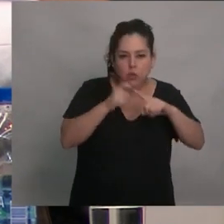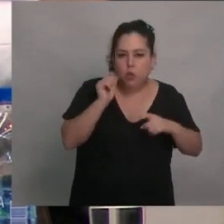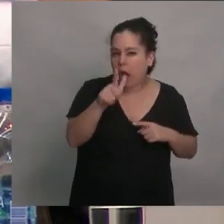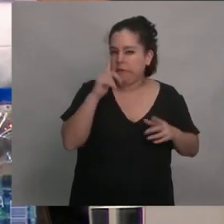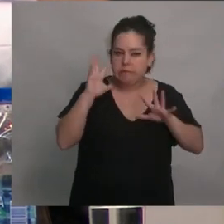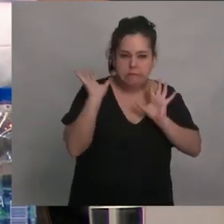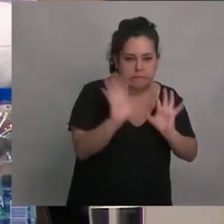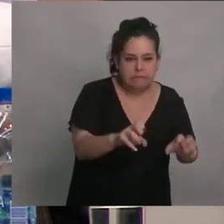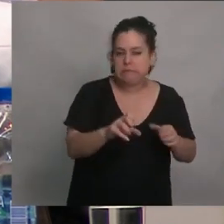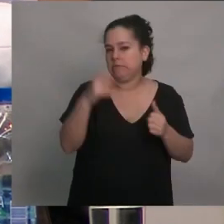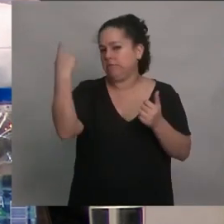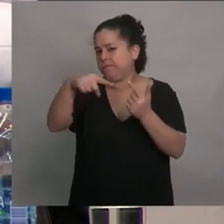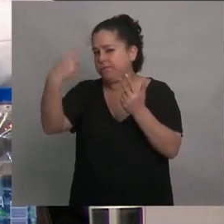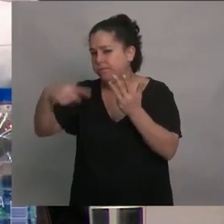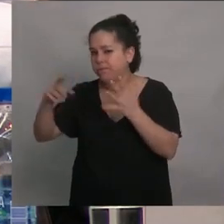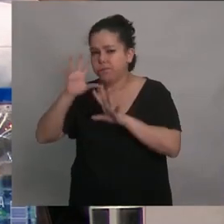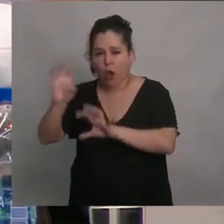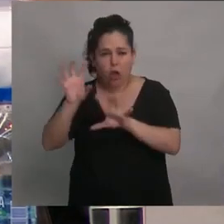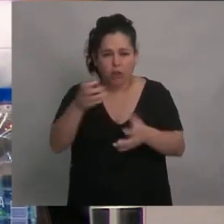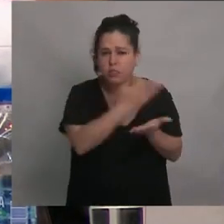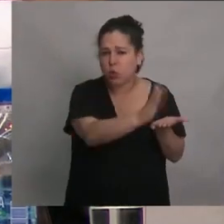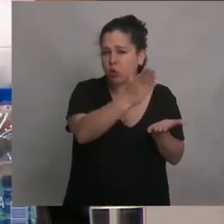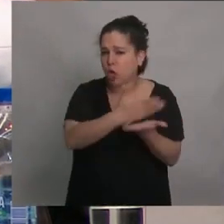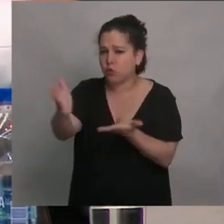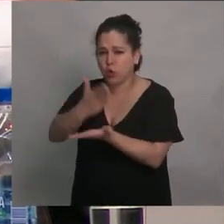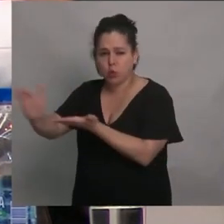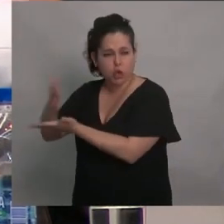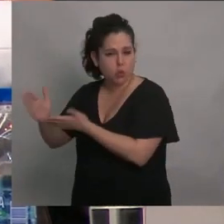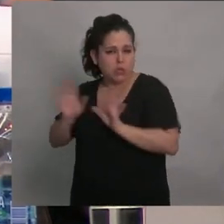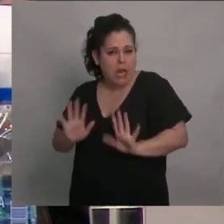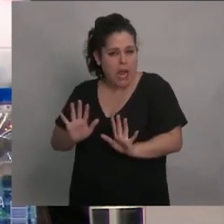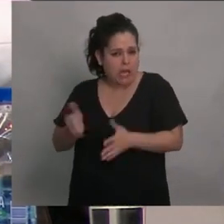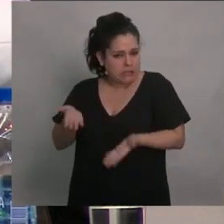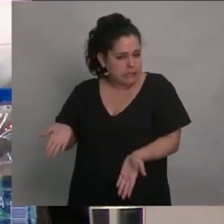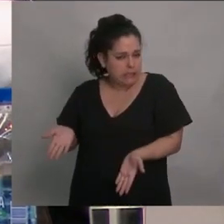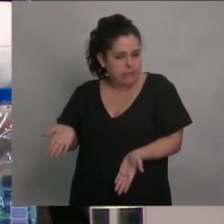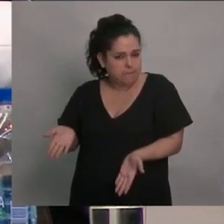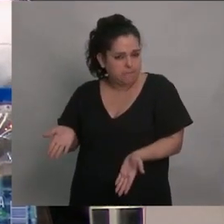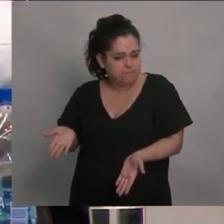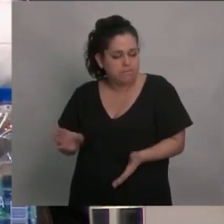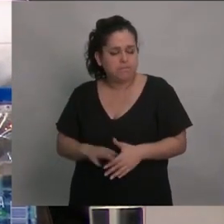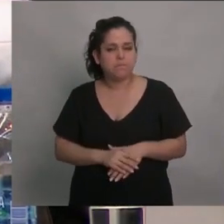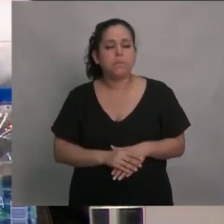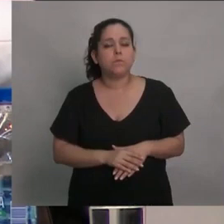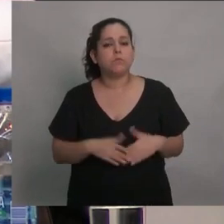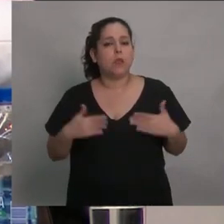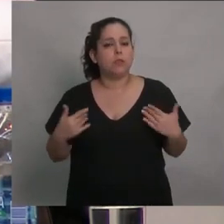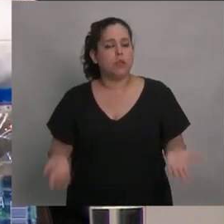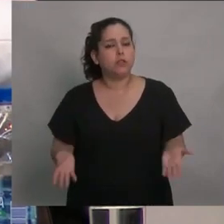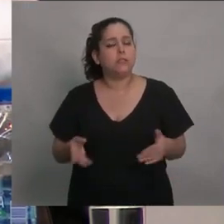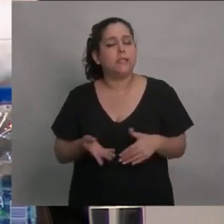y la nación como privilegio excluyente del resto, ¿no? De la sociedad, ¿no? Y